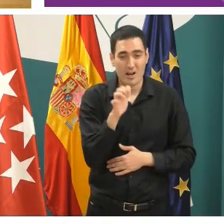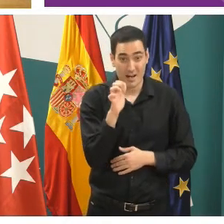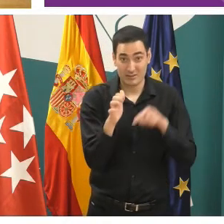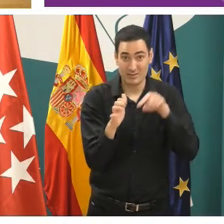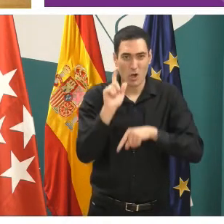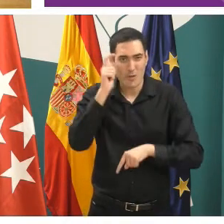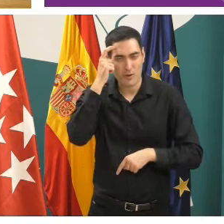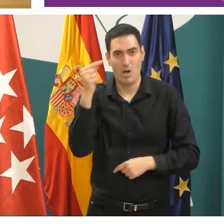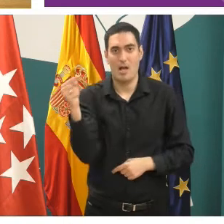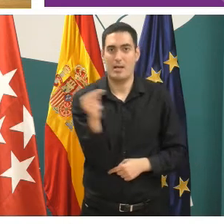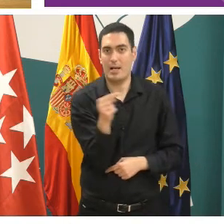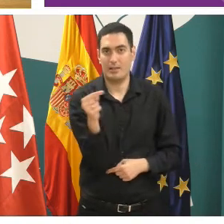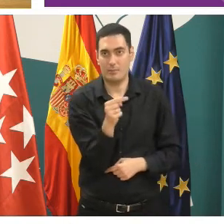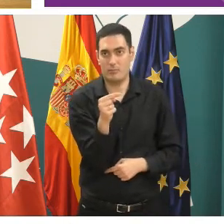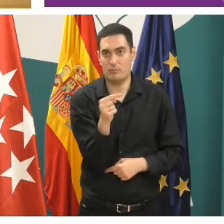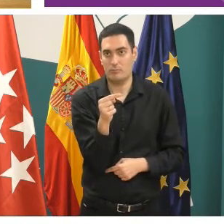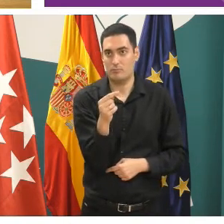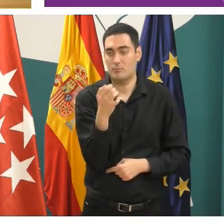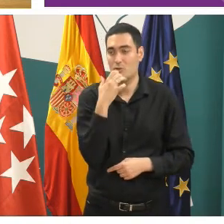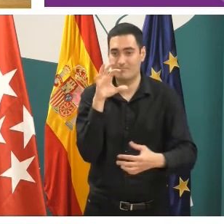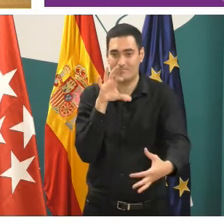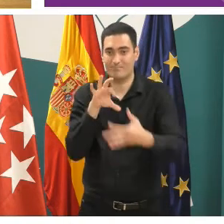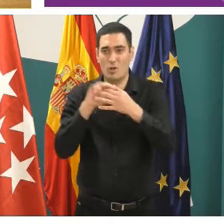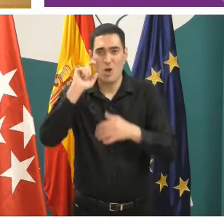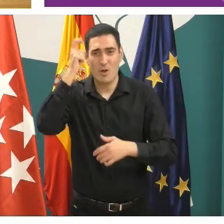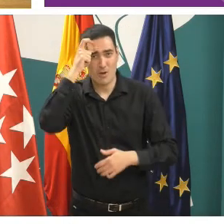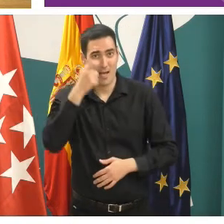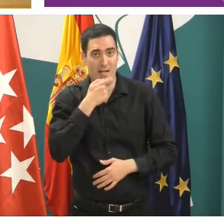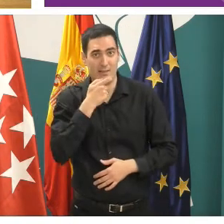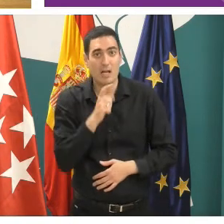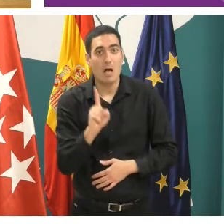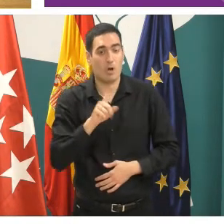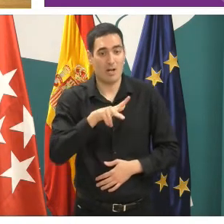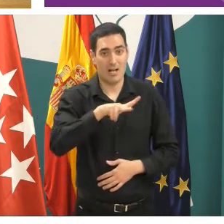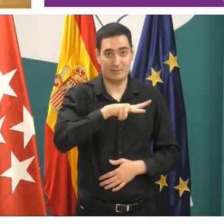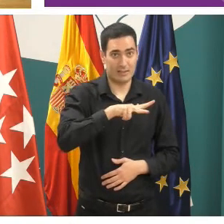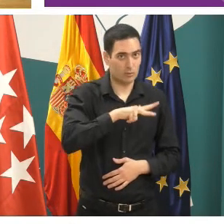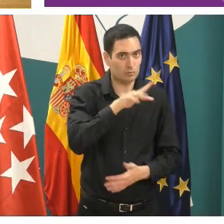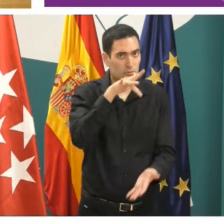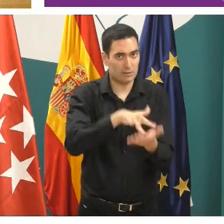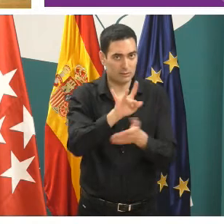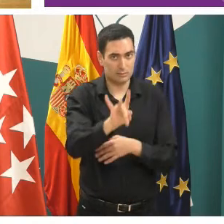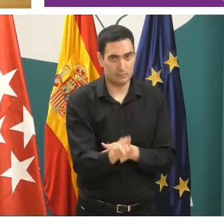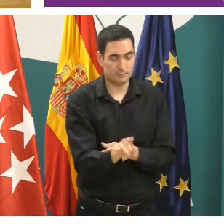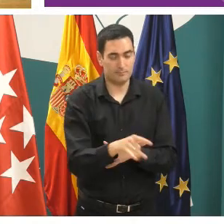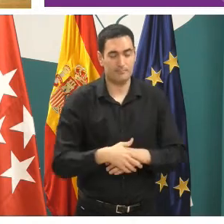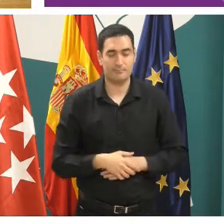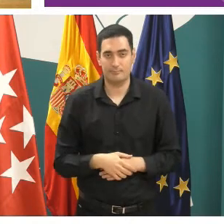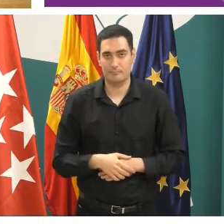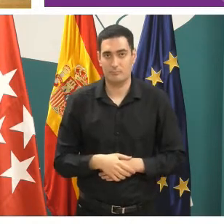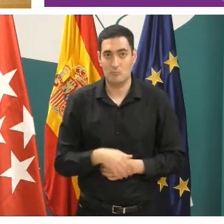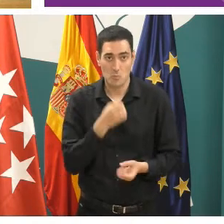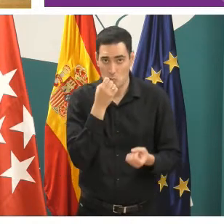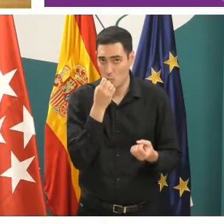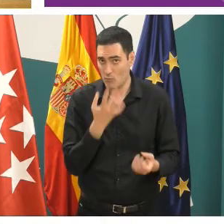quizás sean negativas, que no ocurre con el término anglosajón, pero que en castellano sí que ocurre, y que